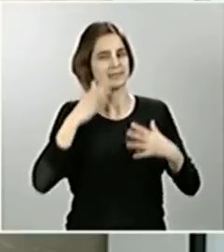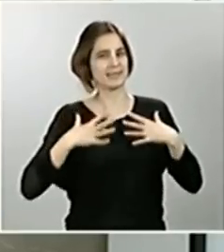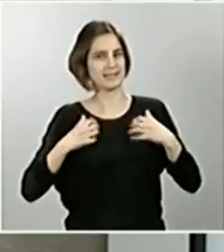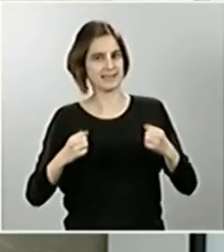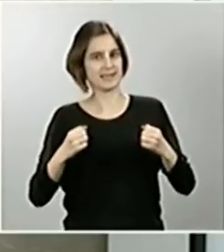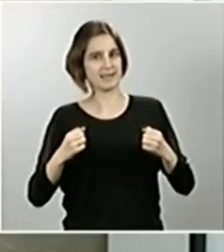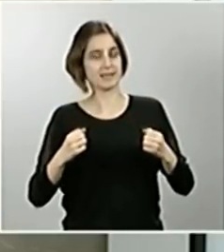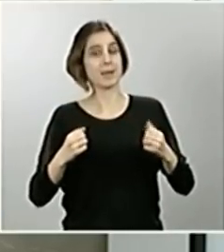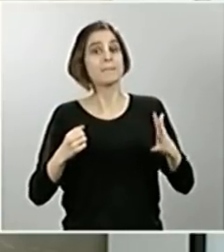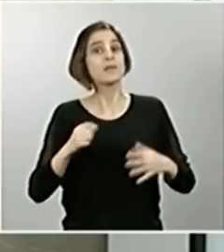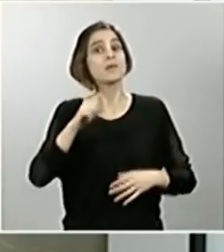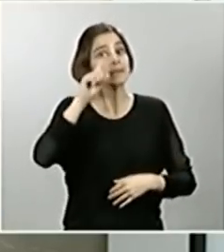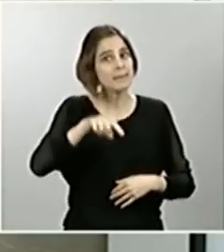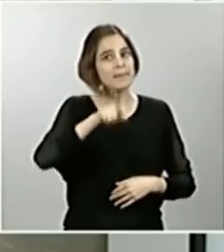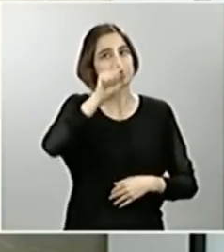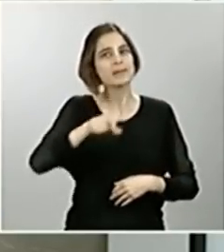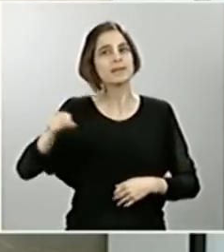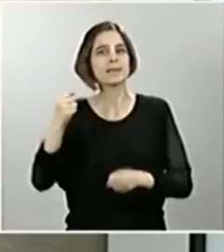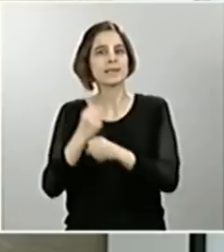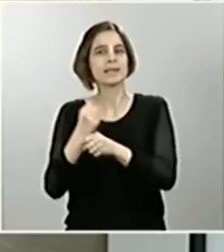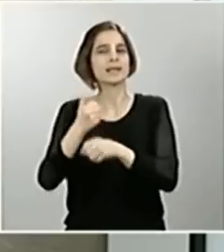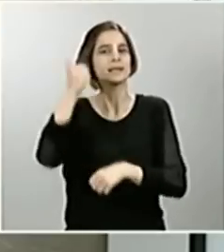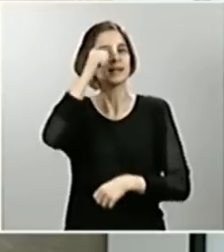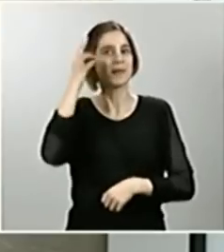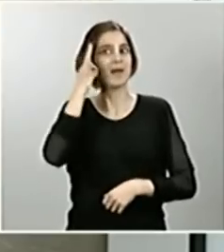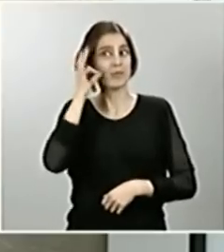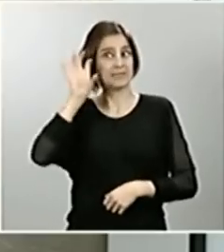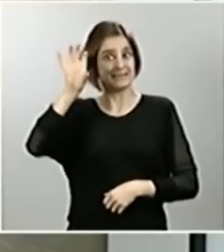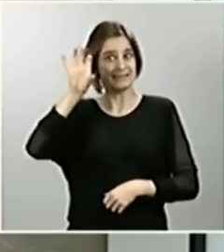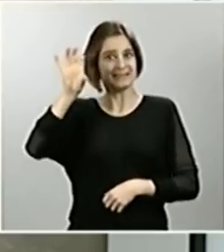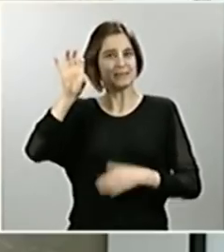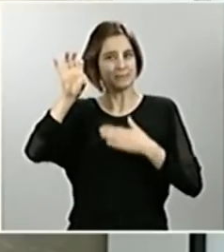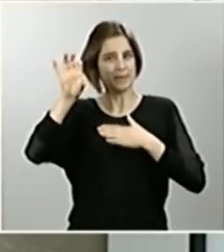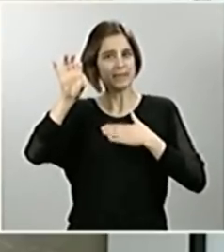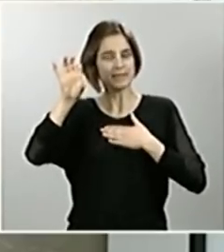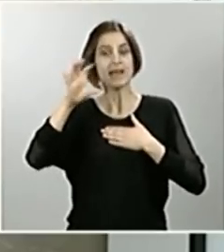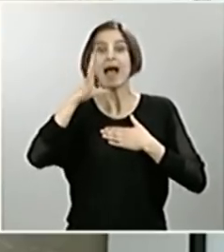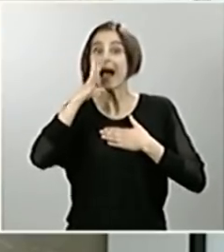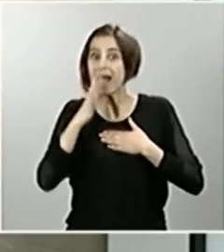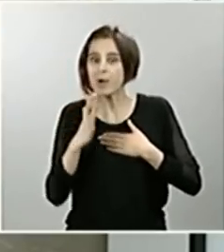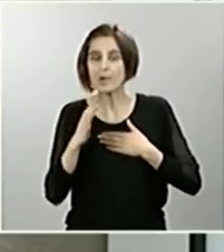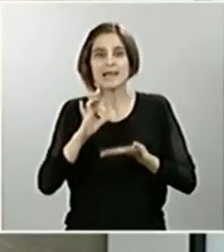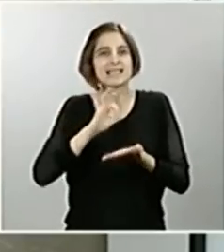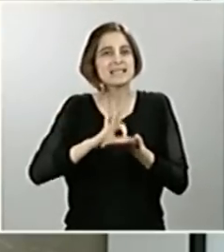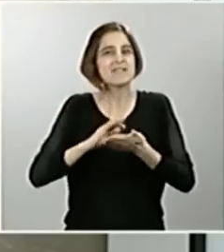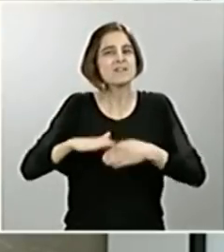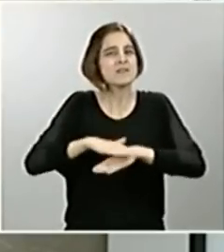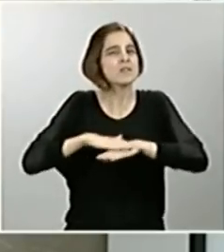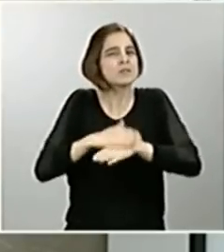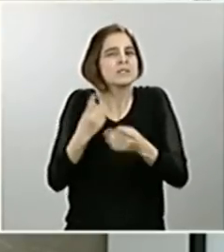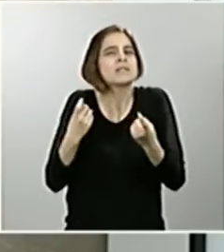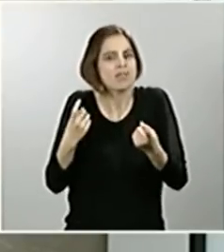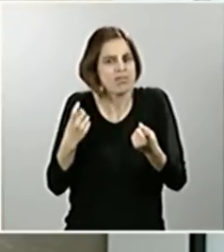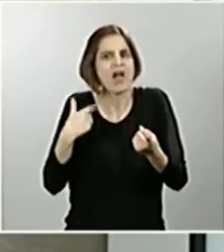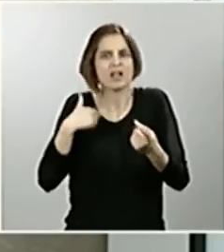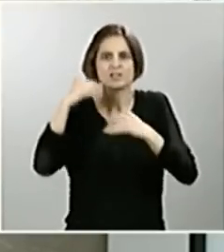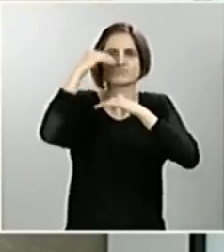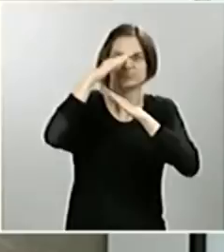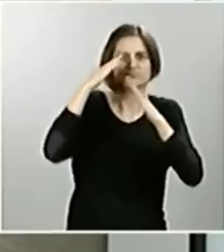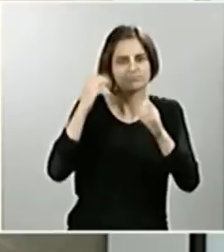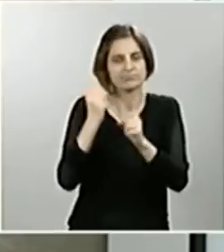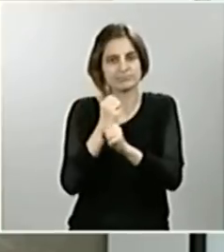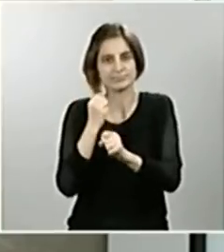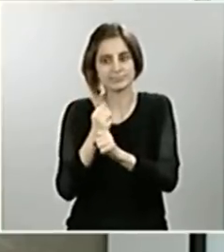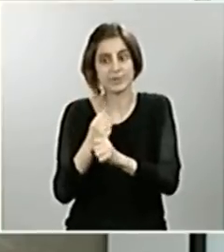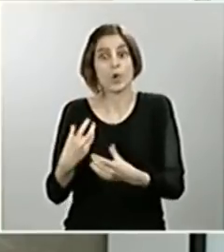trabajadores e trabajadoras do noso país que están atendendo os servicios esenciales e que, junto con os sanitarios, ponen o